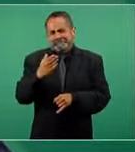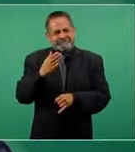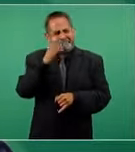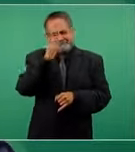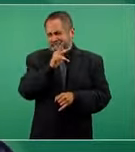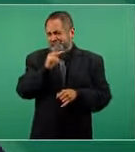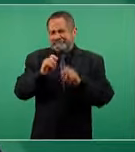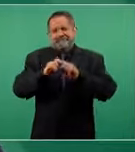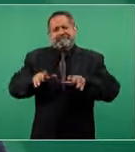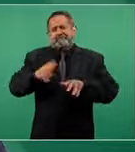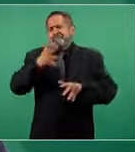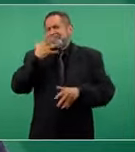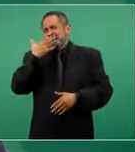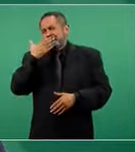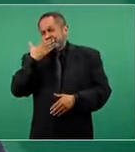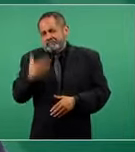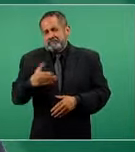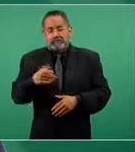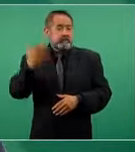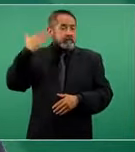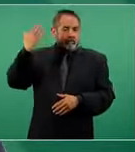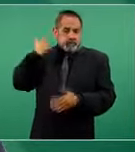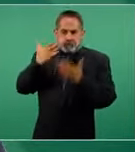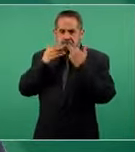Antes no había eso.